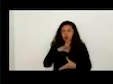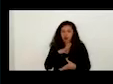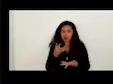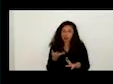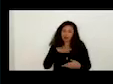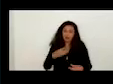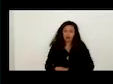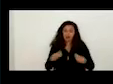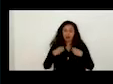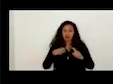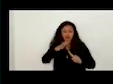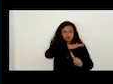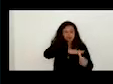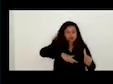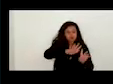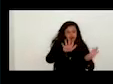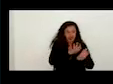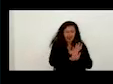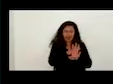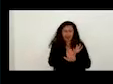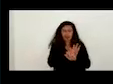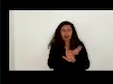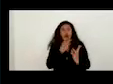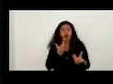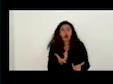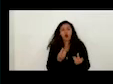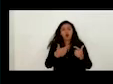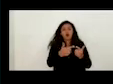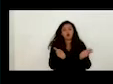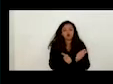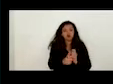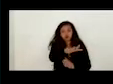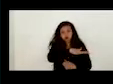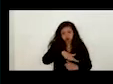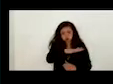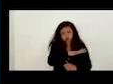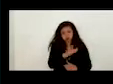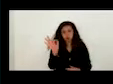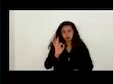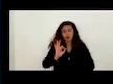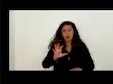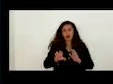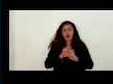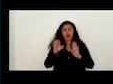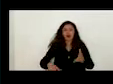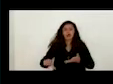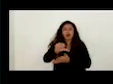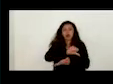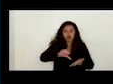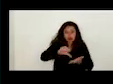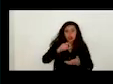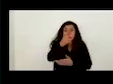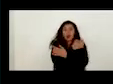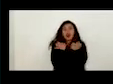el ambiente en el cual está un sujeto o una población, como en el caso de los centros, las escuelas que ustedes